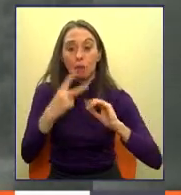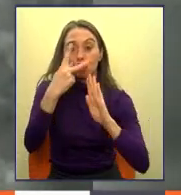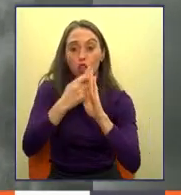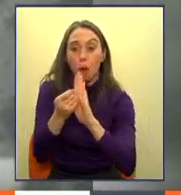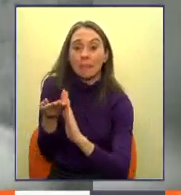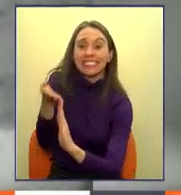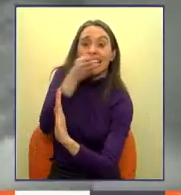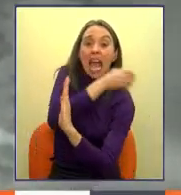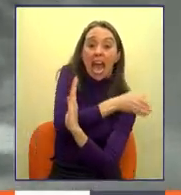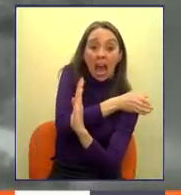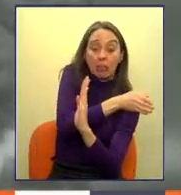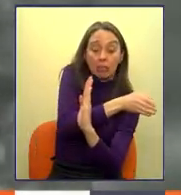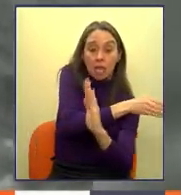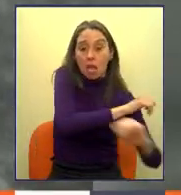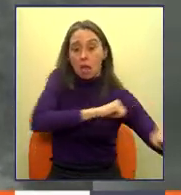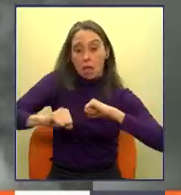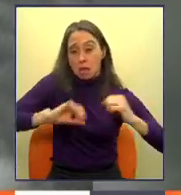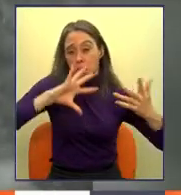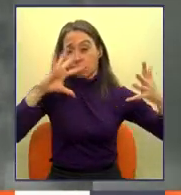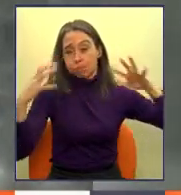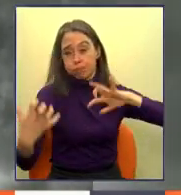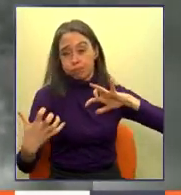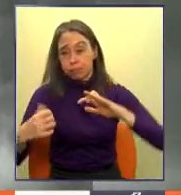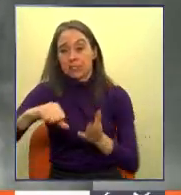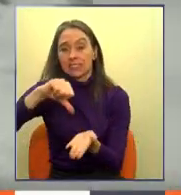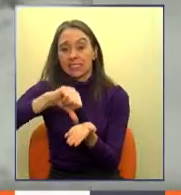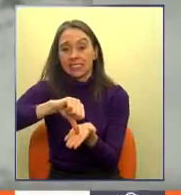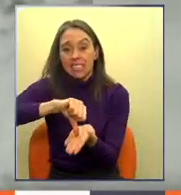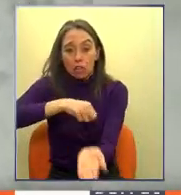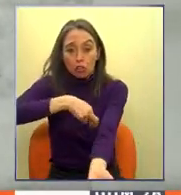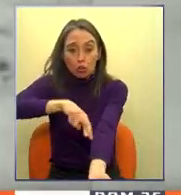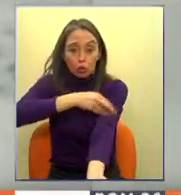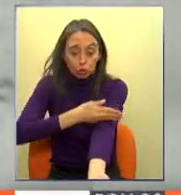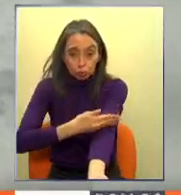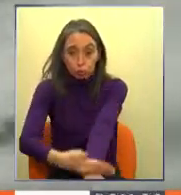antes había afectado buena parte del centro sur de Chile.